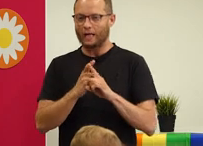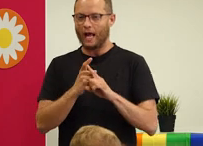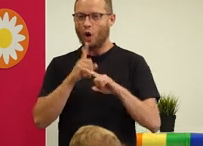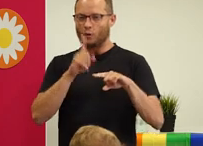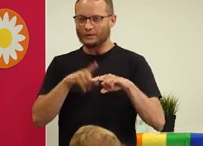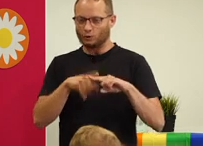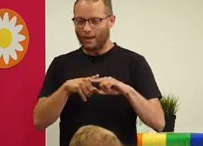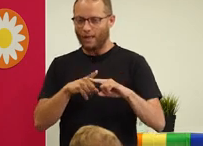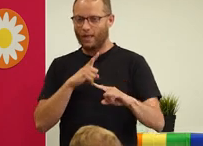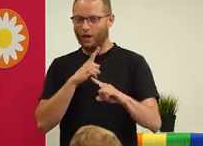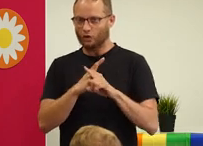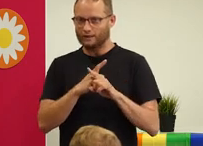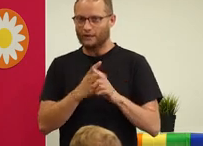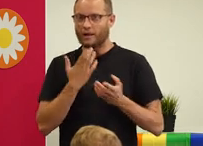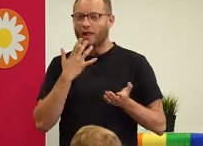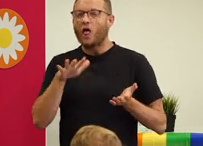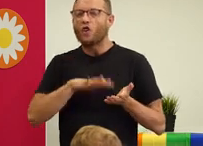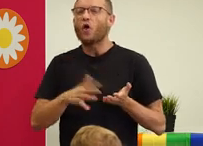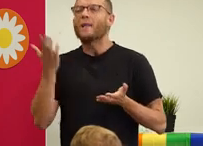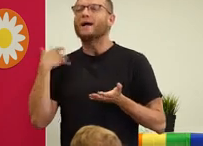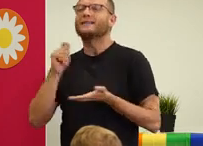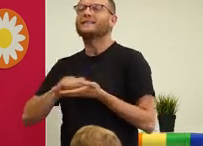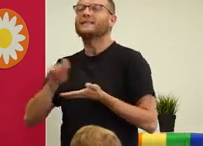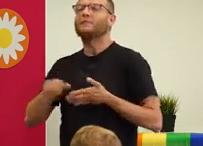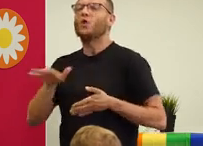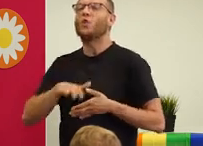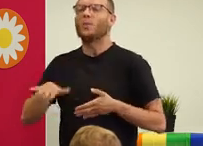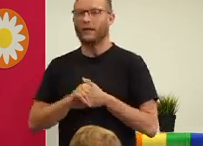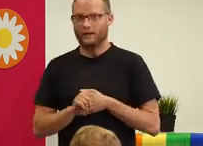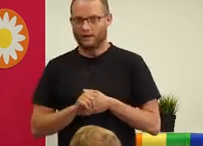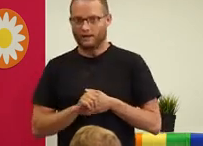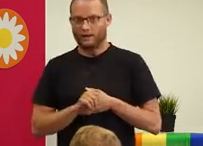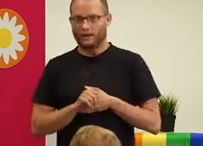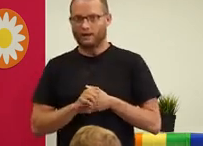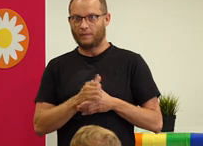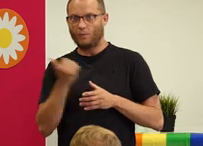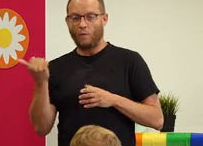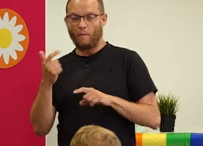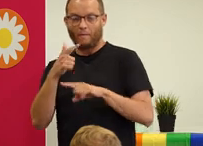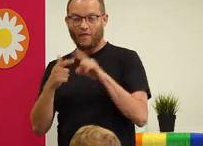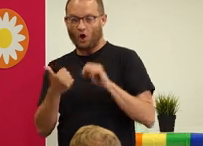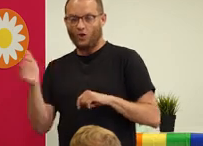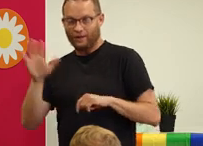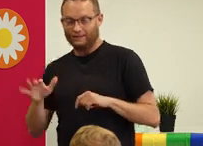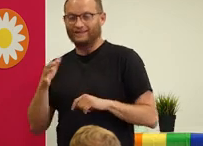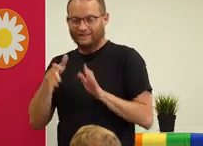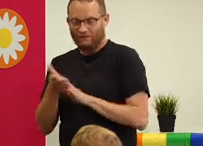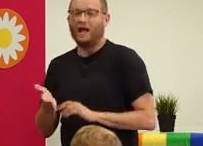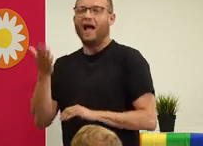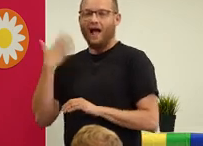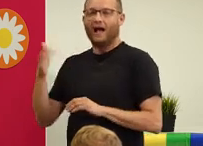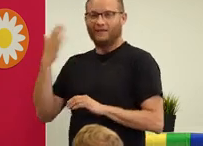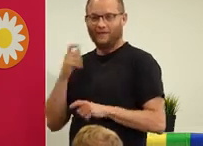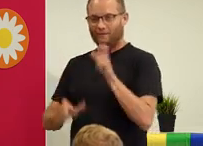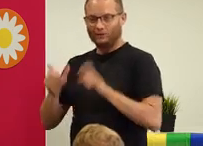homosexualidad, pues, ¿dónde se escribió la Biblia? En el Medio Oriental. O sea, obvio que había